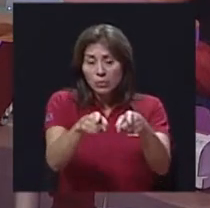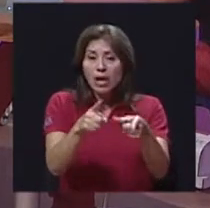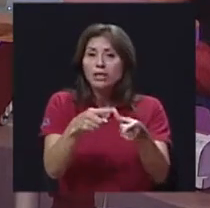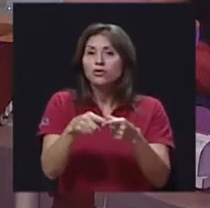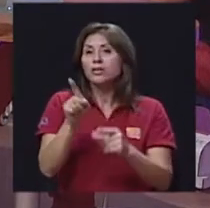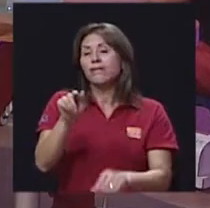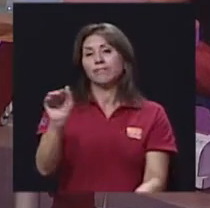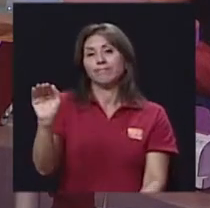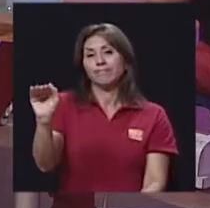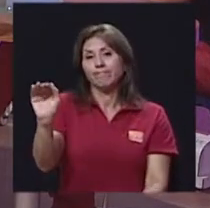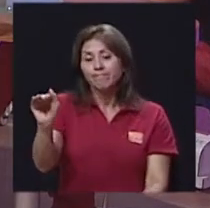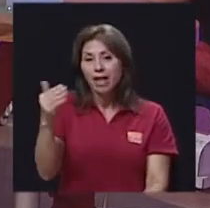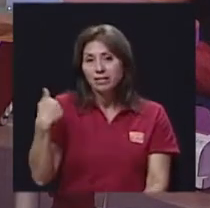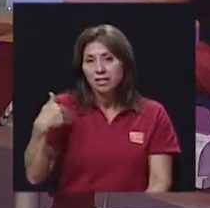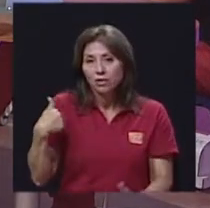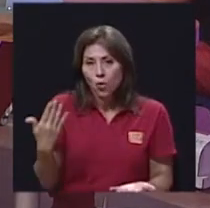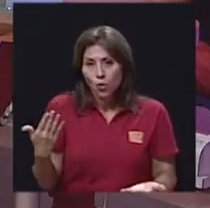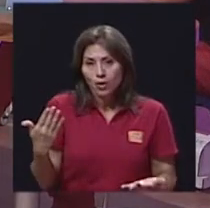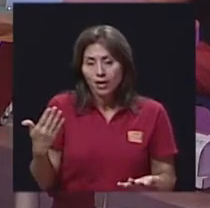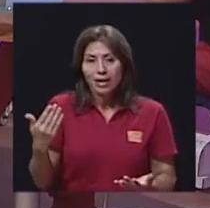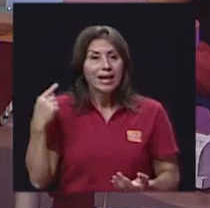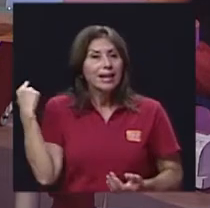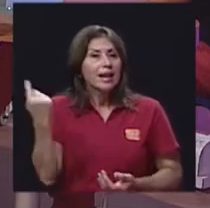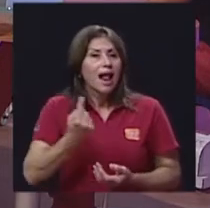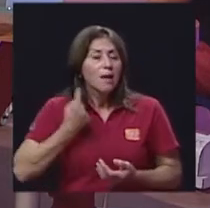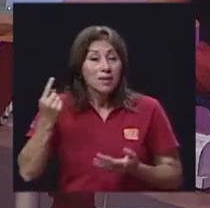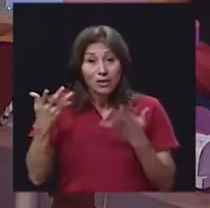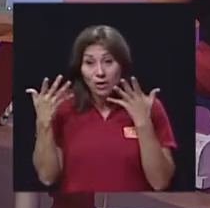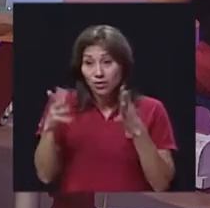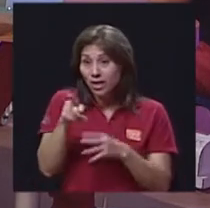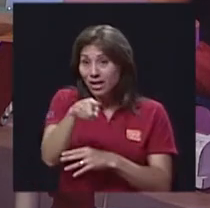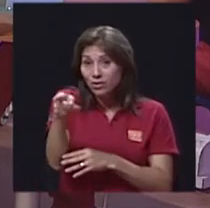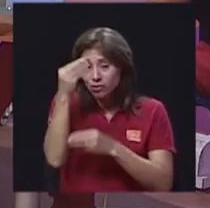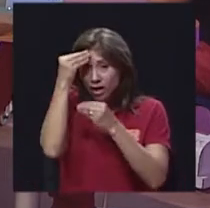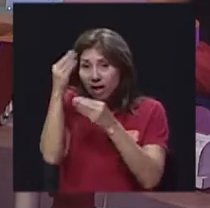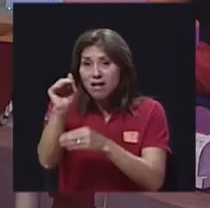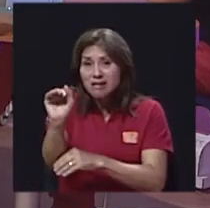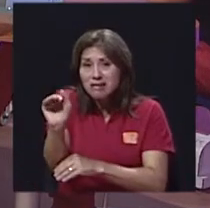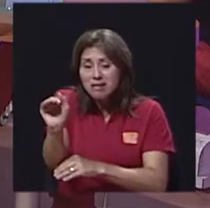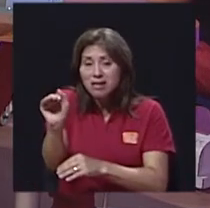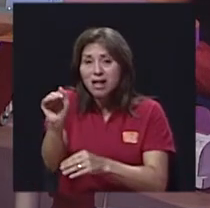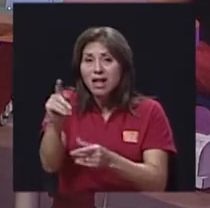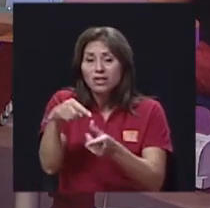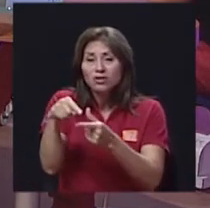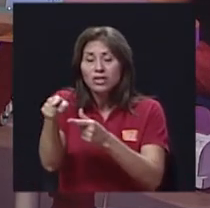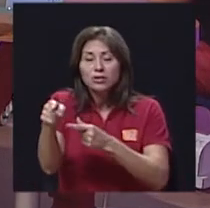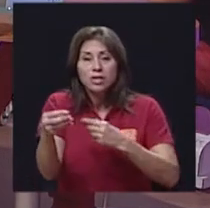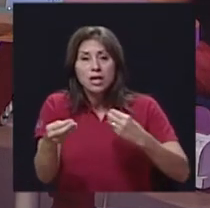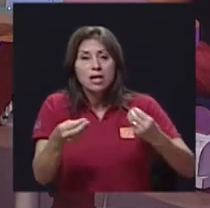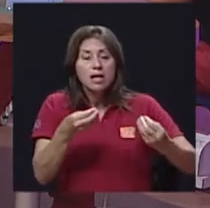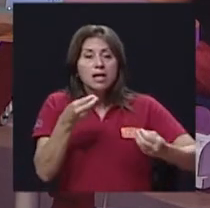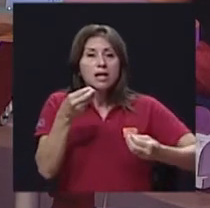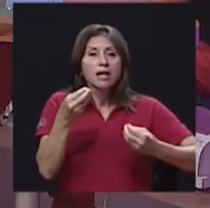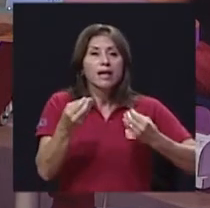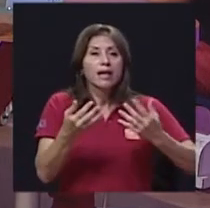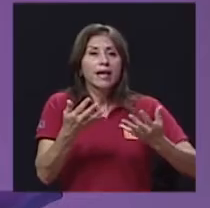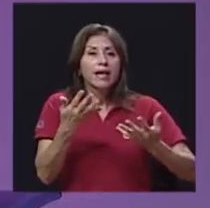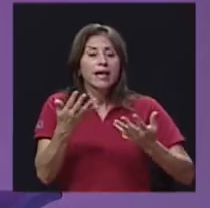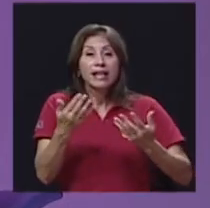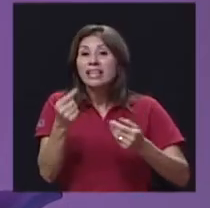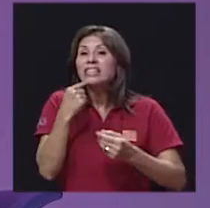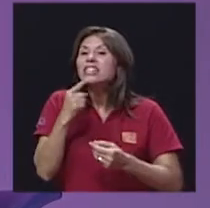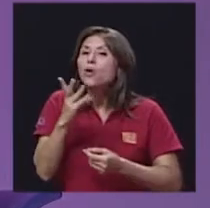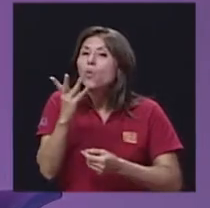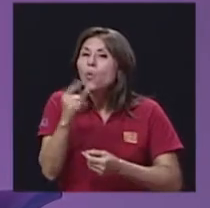¿verdad? Que generalmente cuando ya son notificados, lo primero que hacen es les ponen el monto